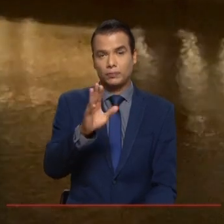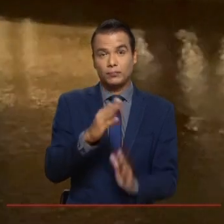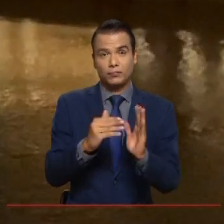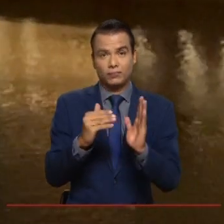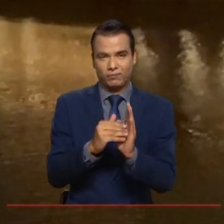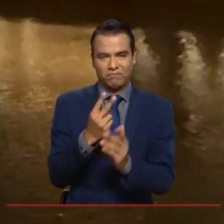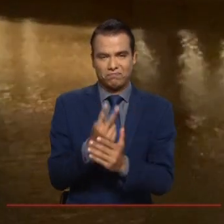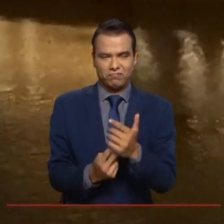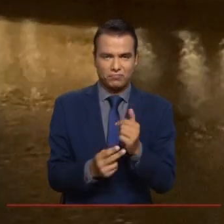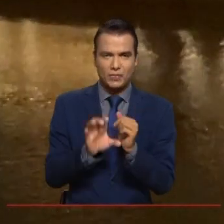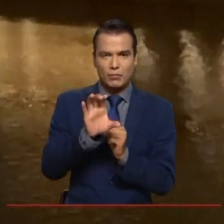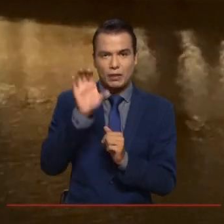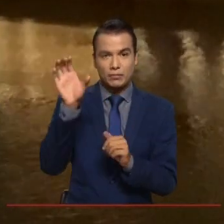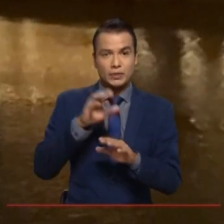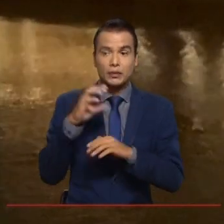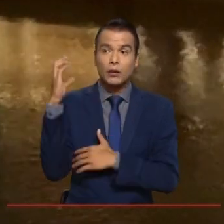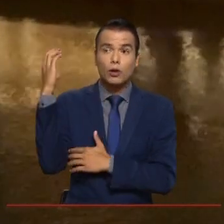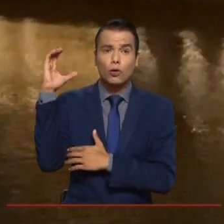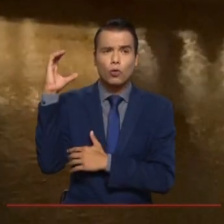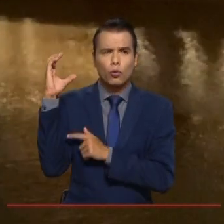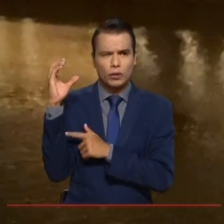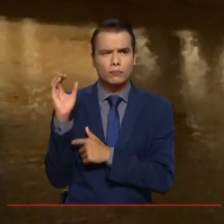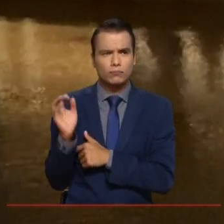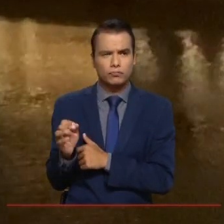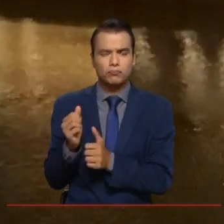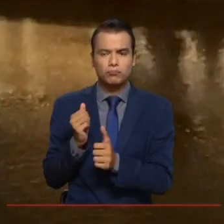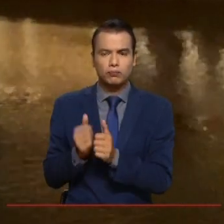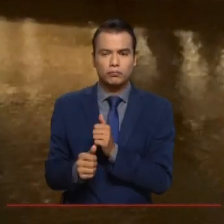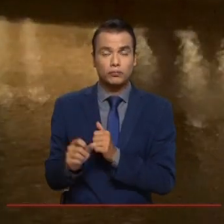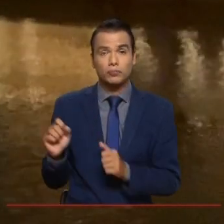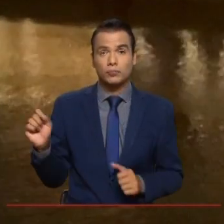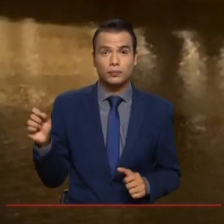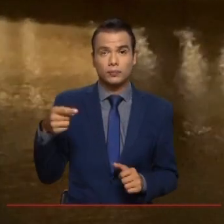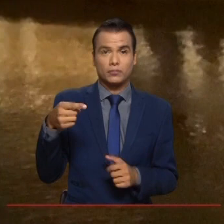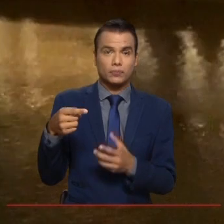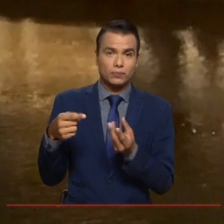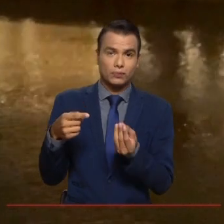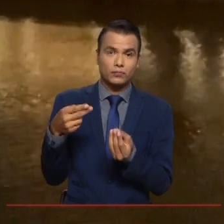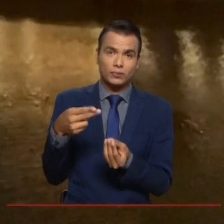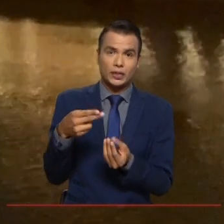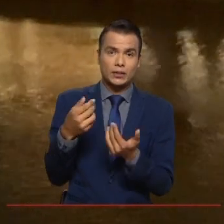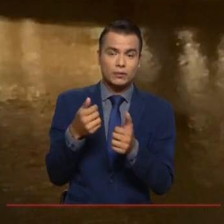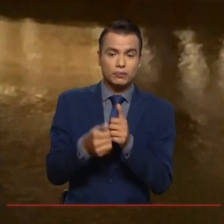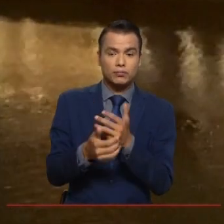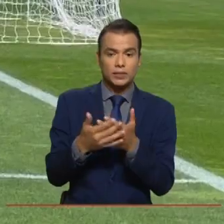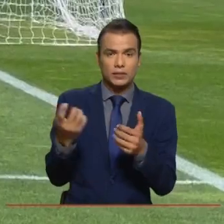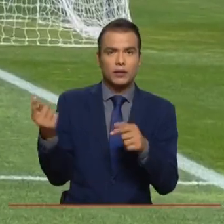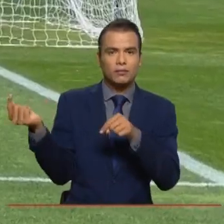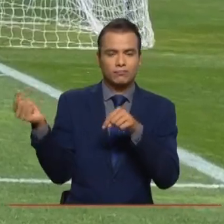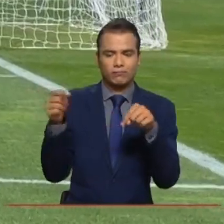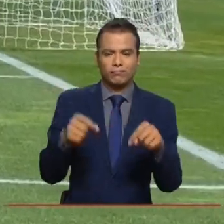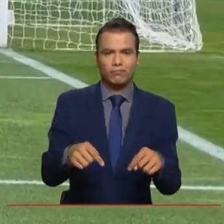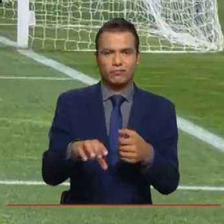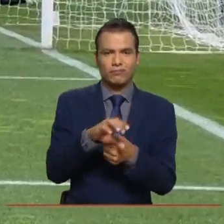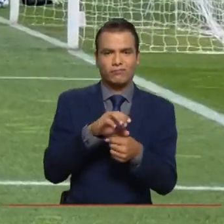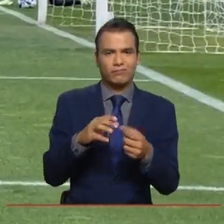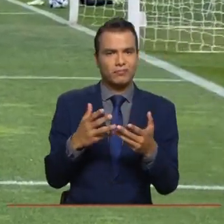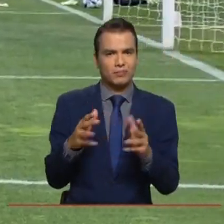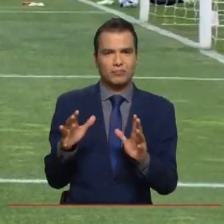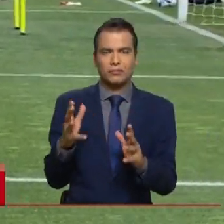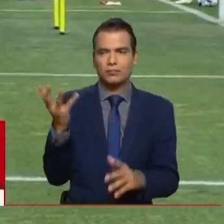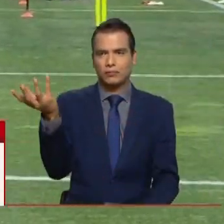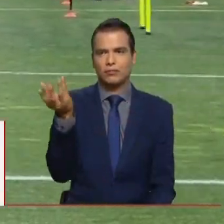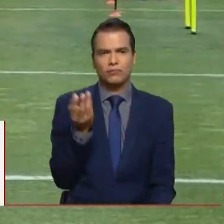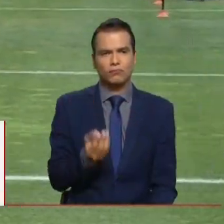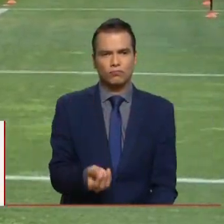La selección Colombia de Nelson Abadía, que logró ocupar la primera casilla en el grupo H, ya está en Melbourne. Realizó su primera